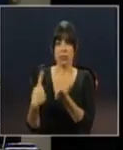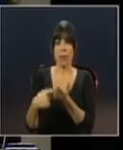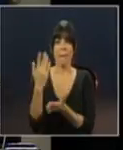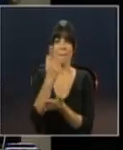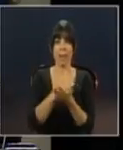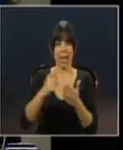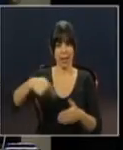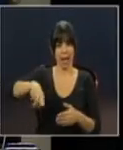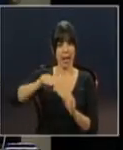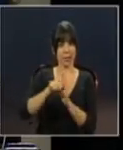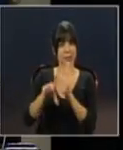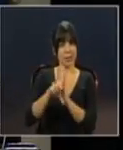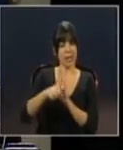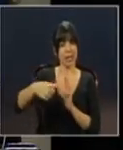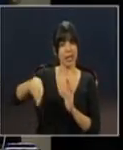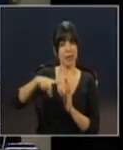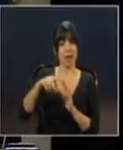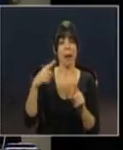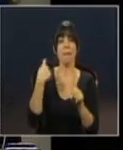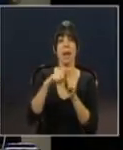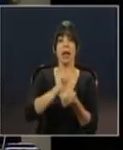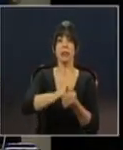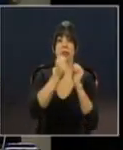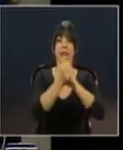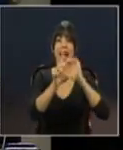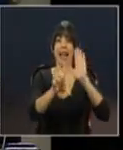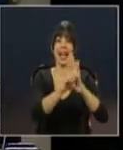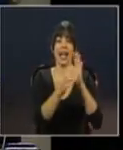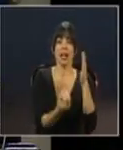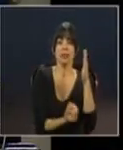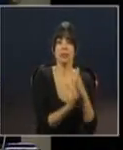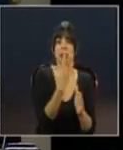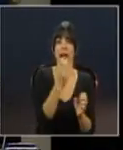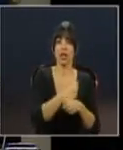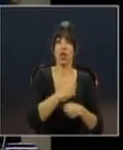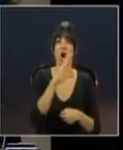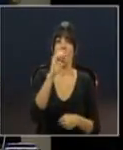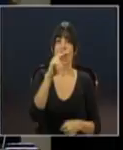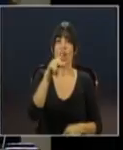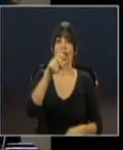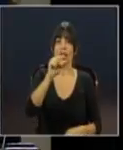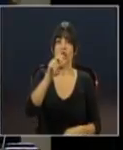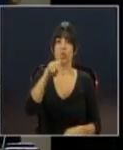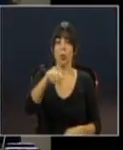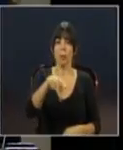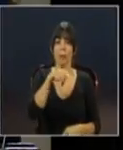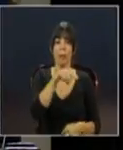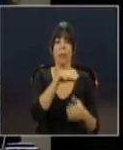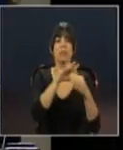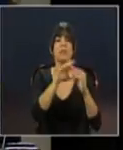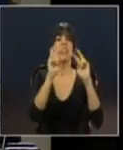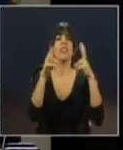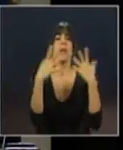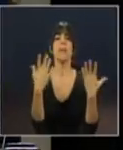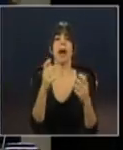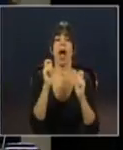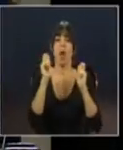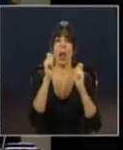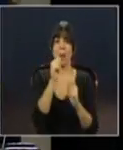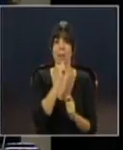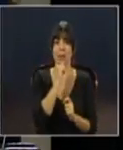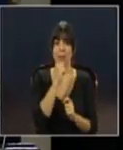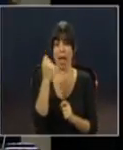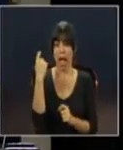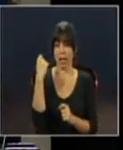de este plenario, y a la reforma a la ley de creación del CONESUP relativa a la educación privada, que recientemente